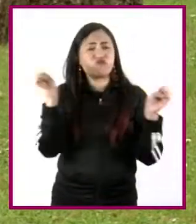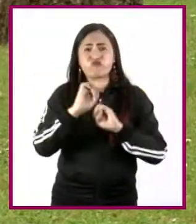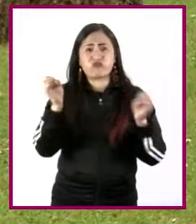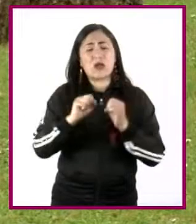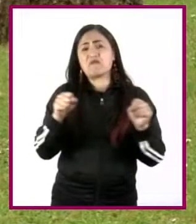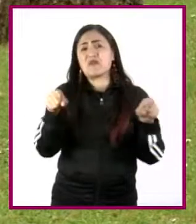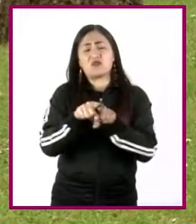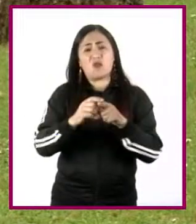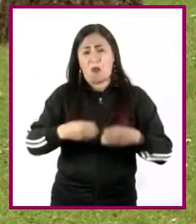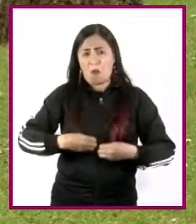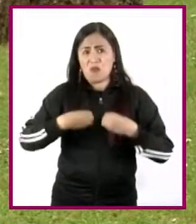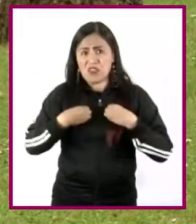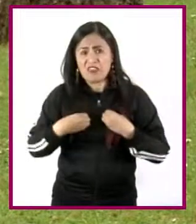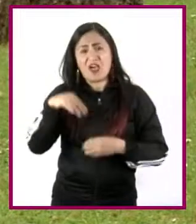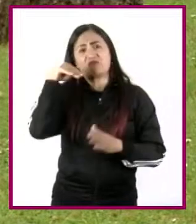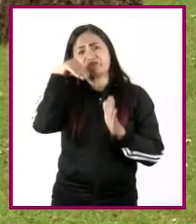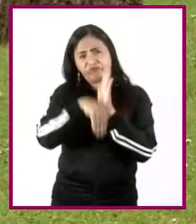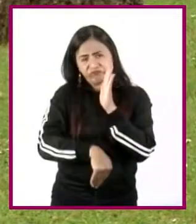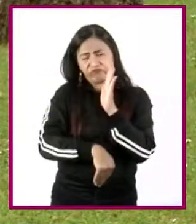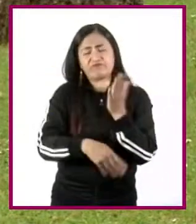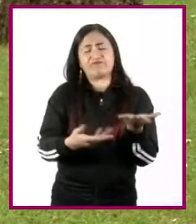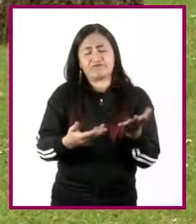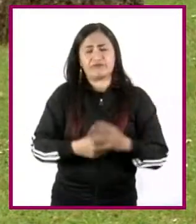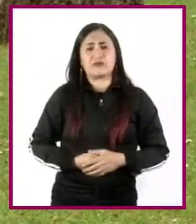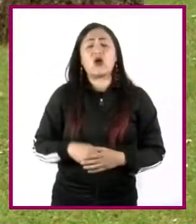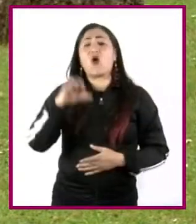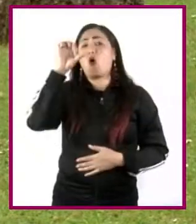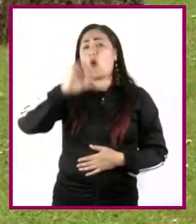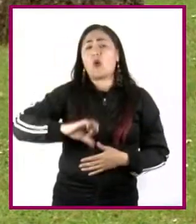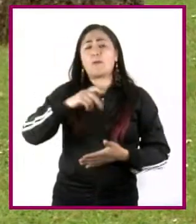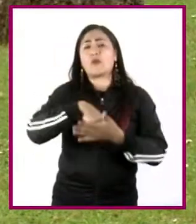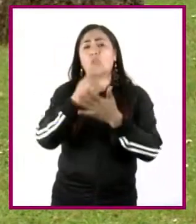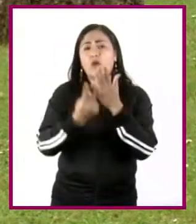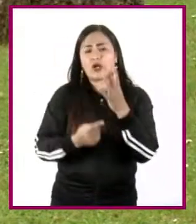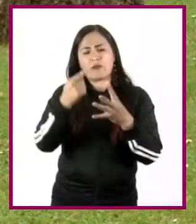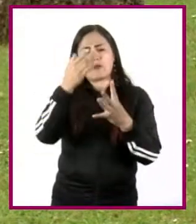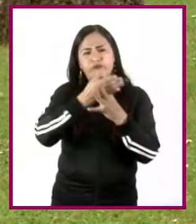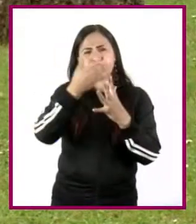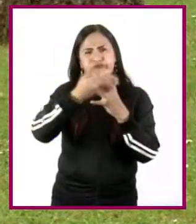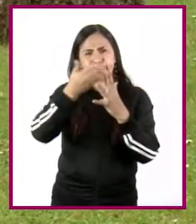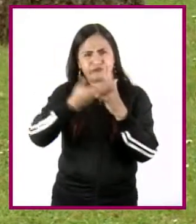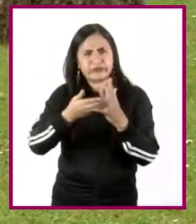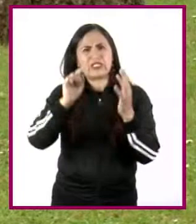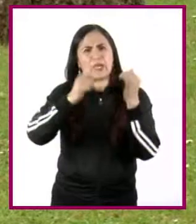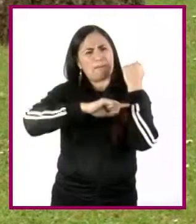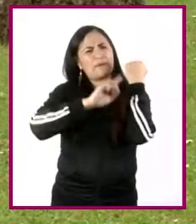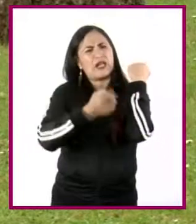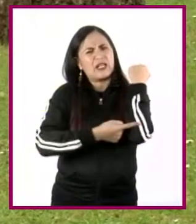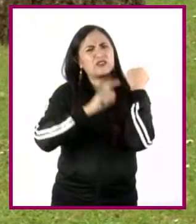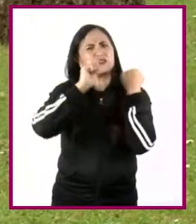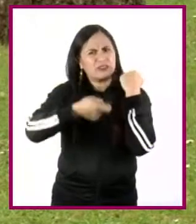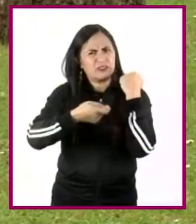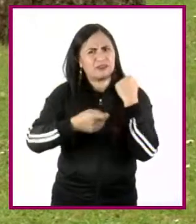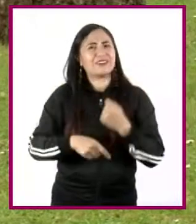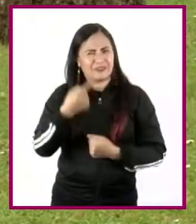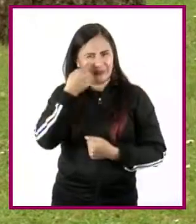futura. Veamos en este programa las múltiples facetas que puede tener el embarazo adolescente. ¿Nos